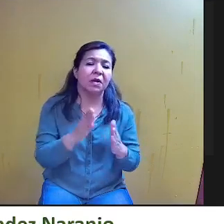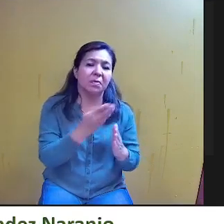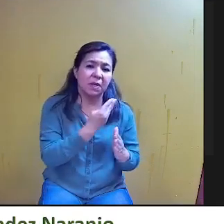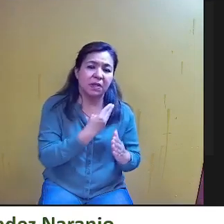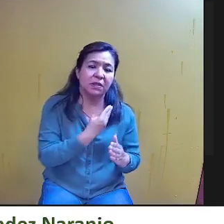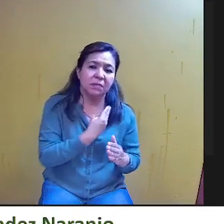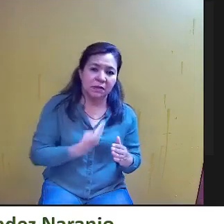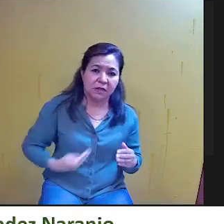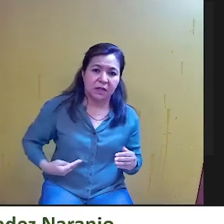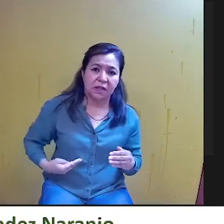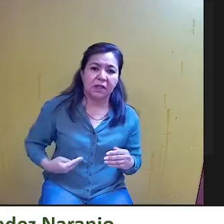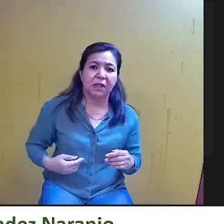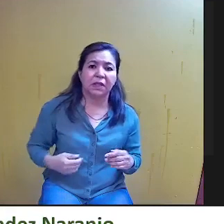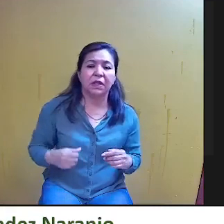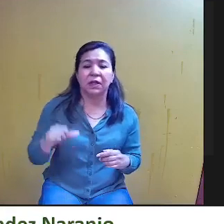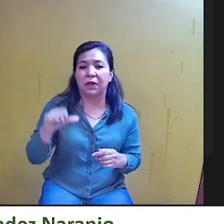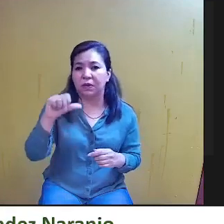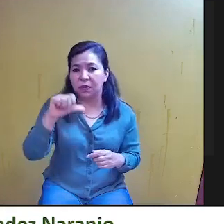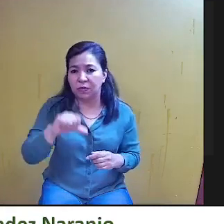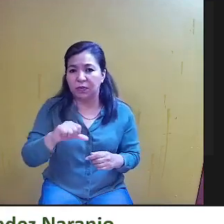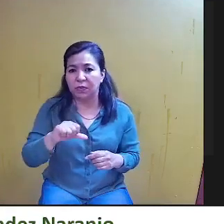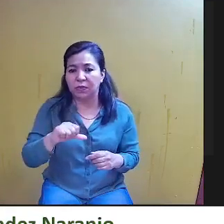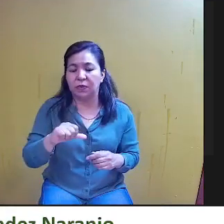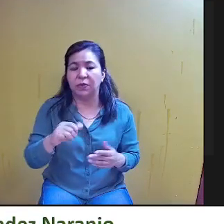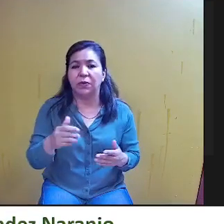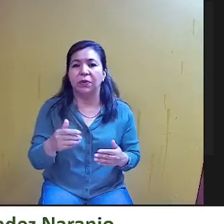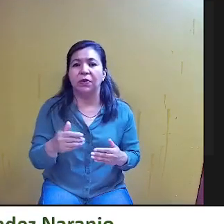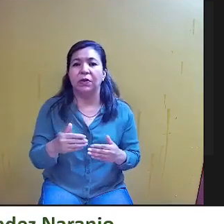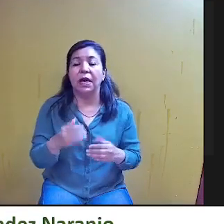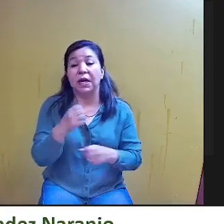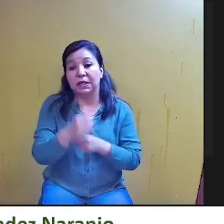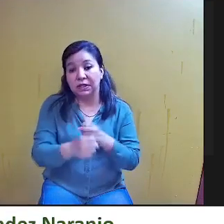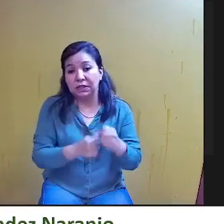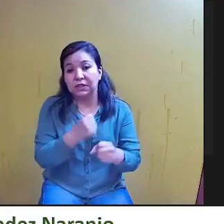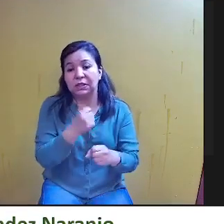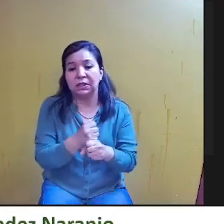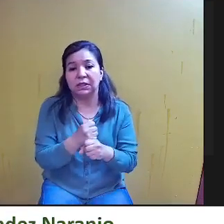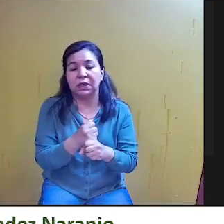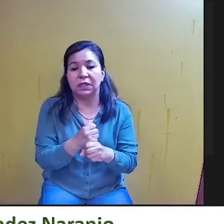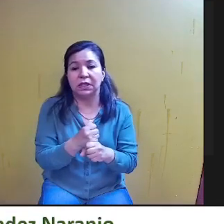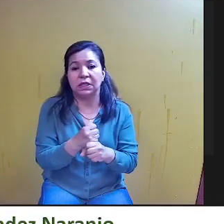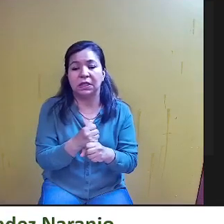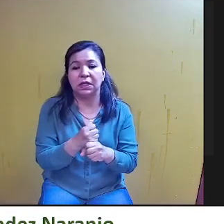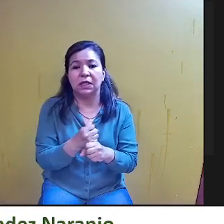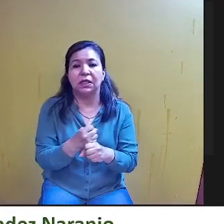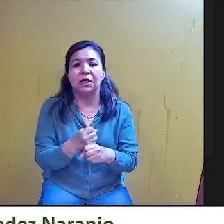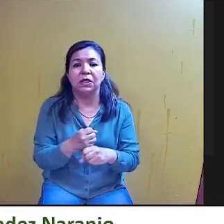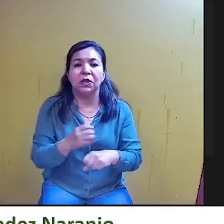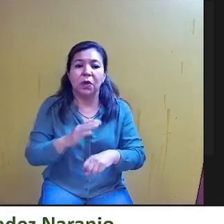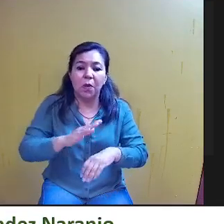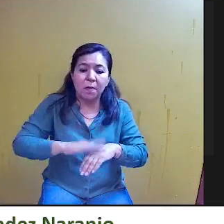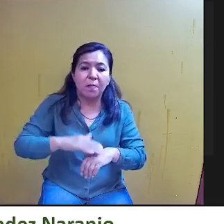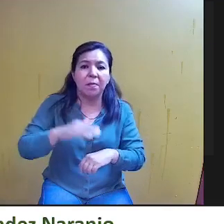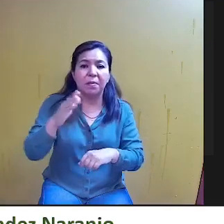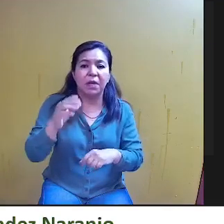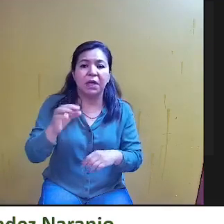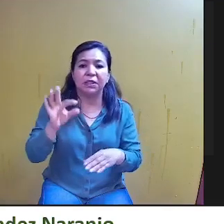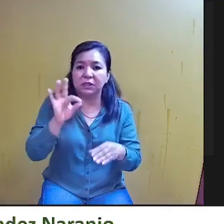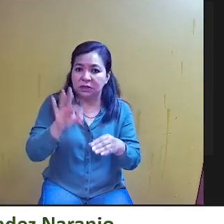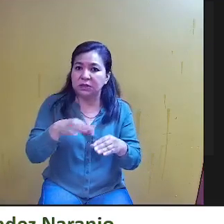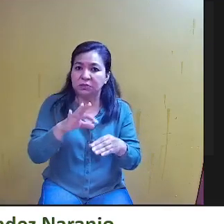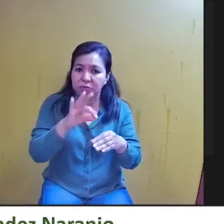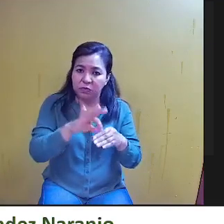género, ahora el cargo de presidente debe recaer en un hombre, en el caso en su persona por haber obtenido el mayor promedio. Además que el